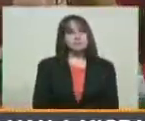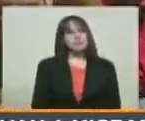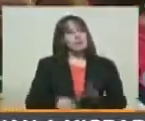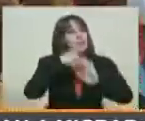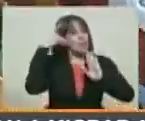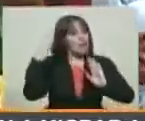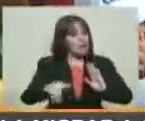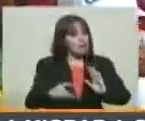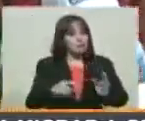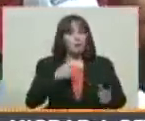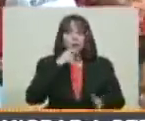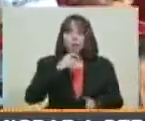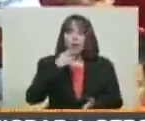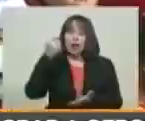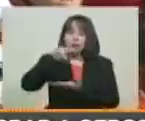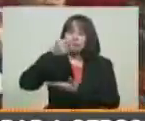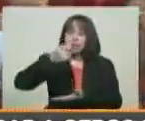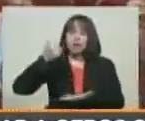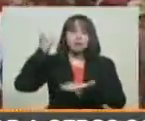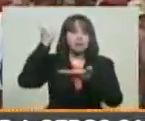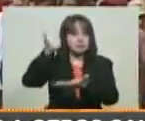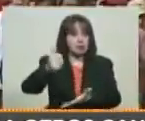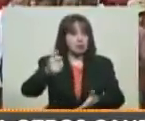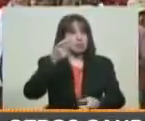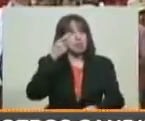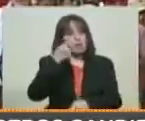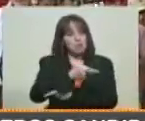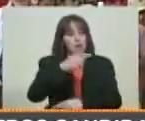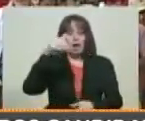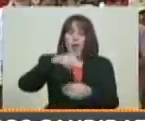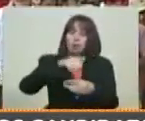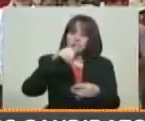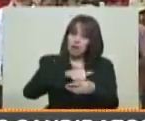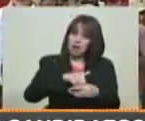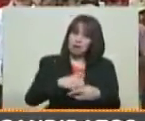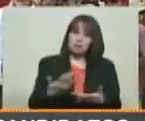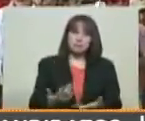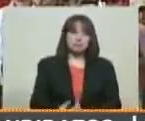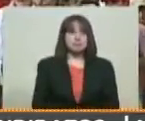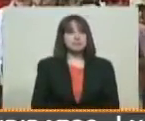Derecho a la pensión. Deber de ir a votar.